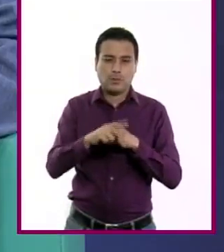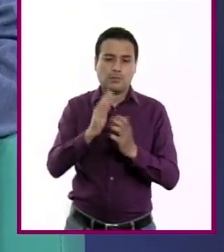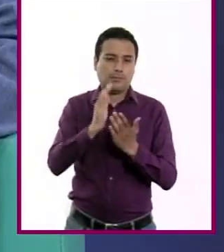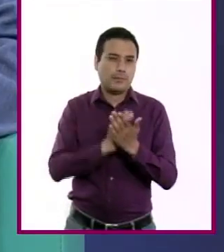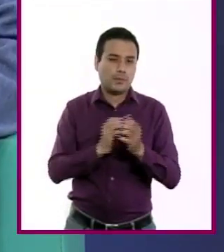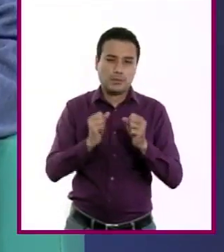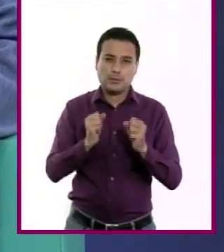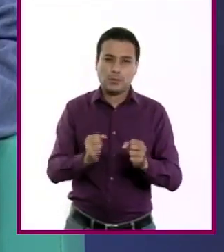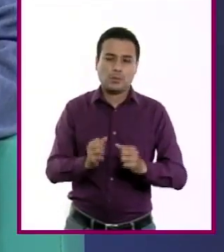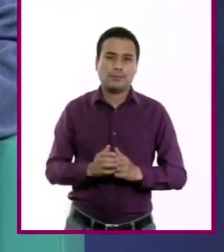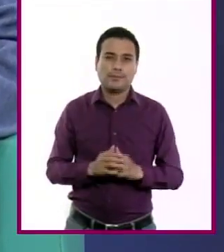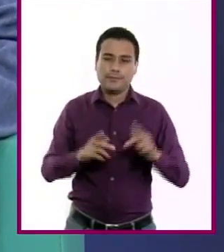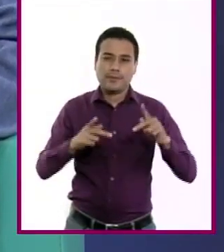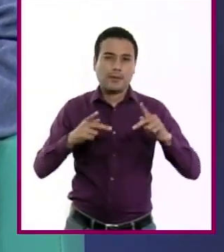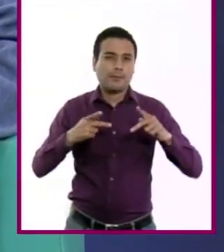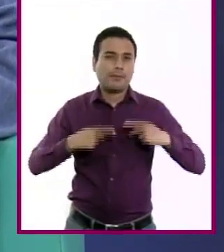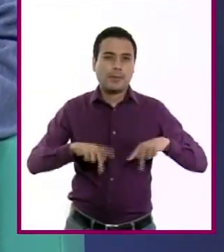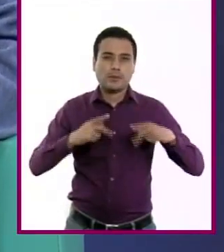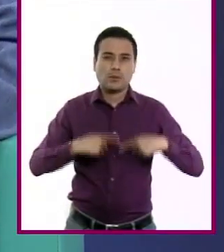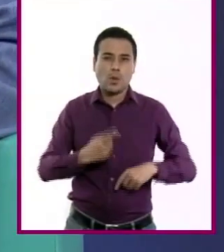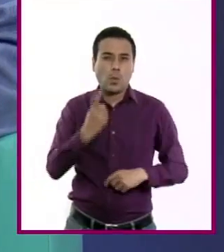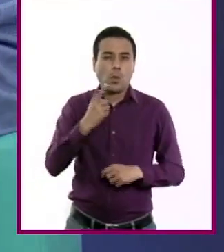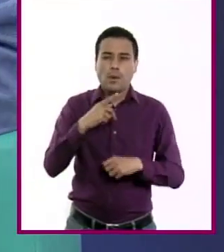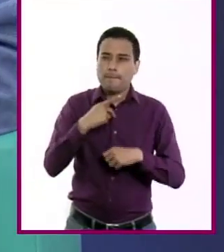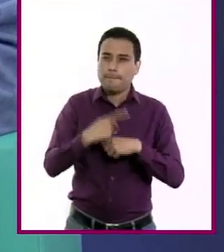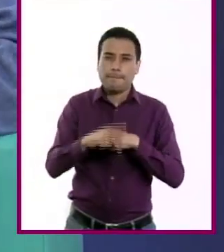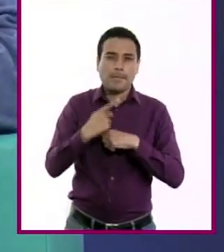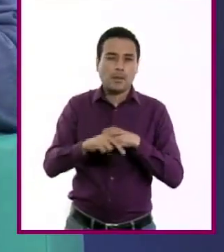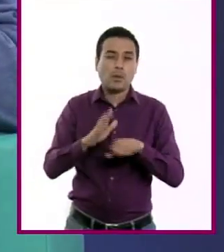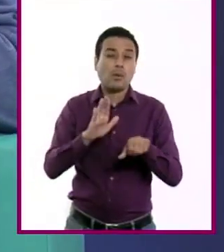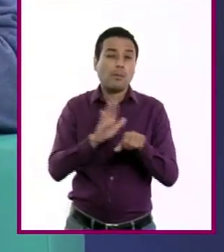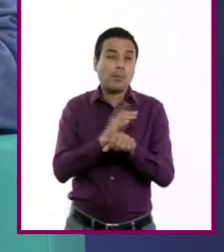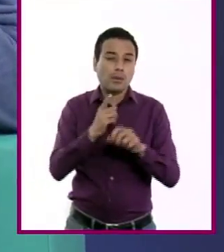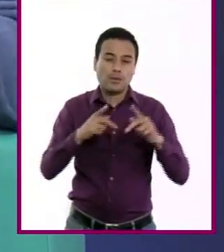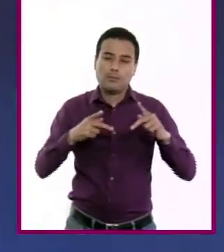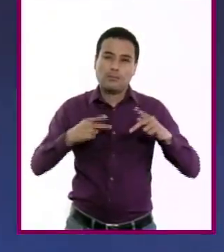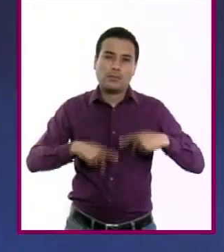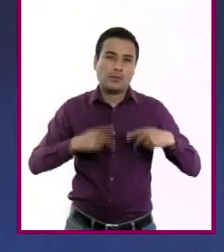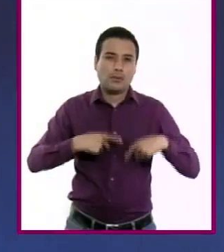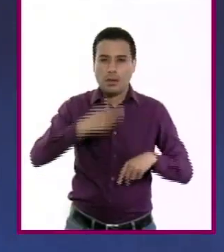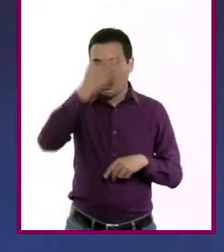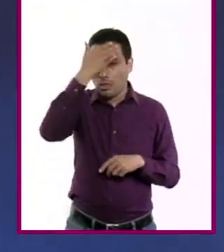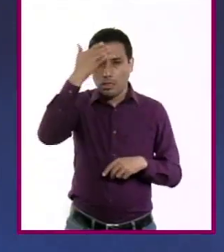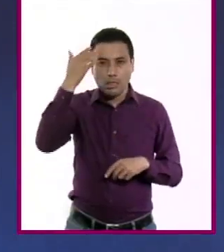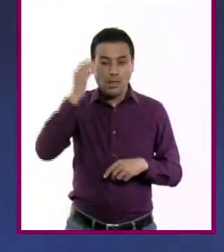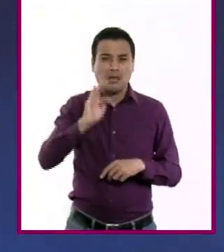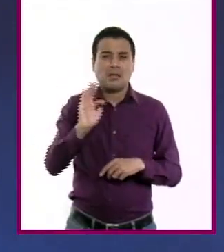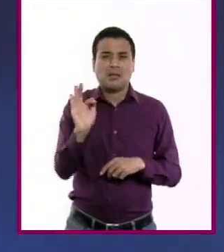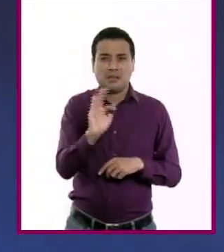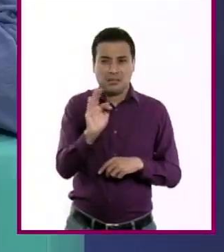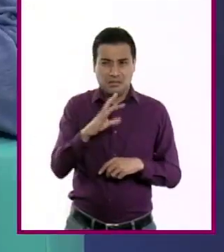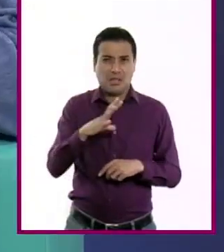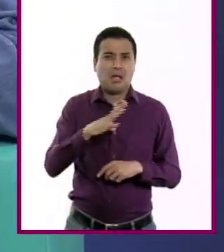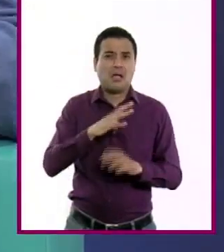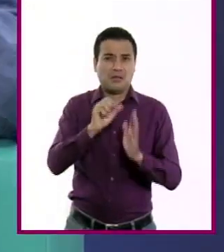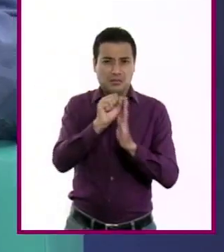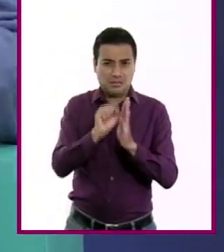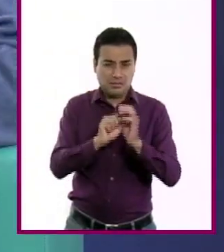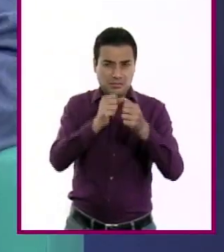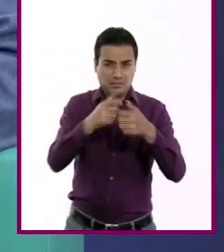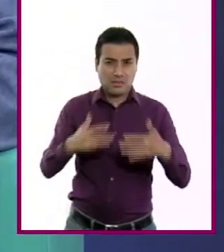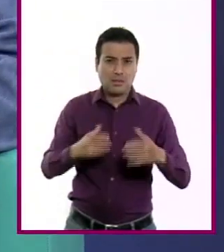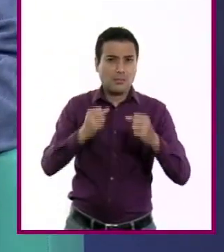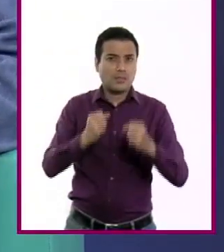siempre el factor número uno son las personas. O sea, se puede contratar un sistema de seguridad muy grande, invertirle